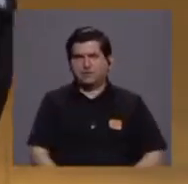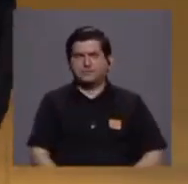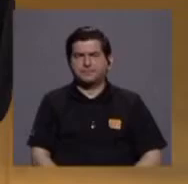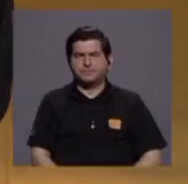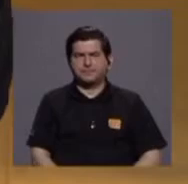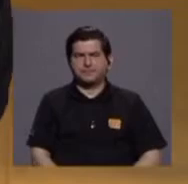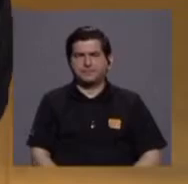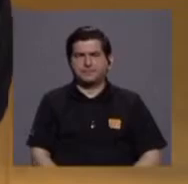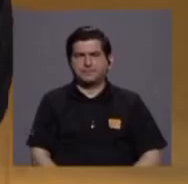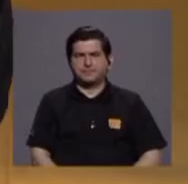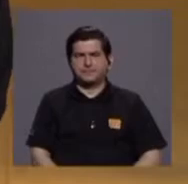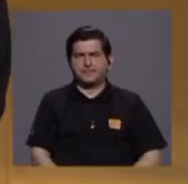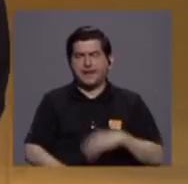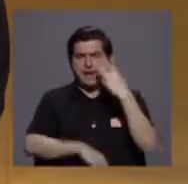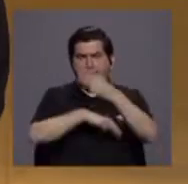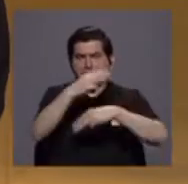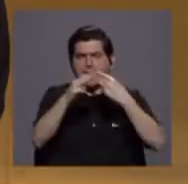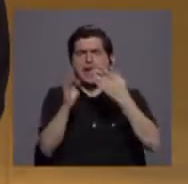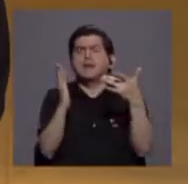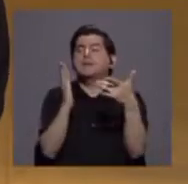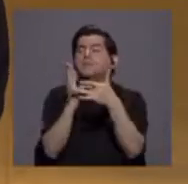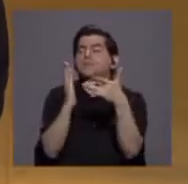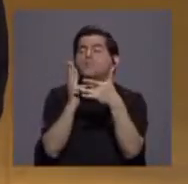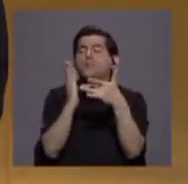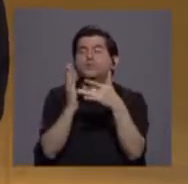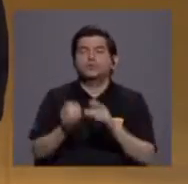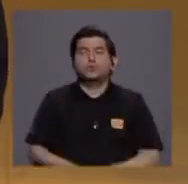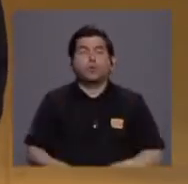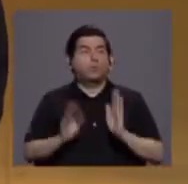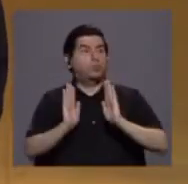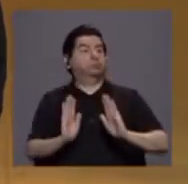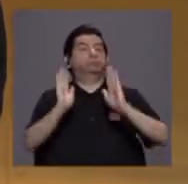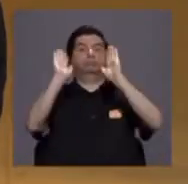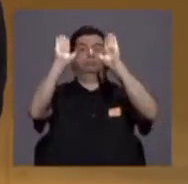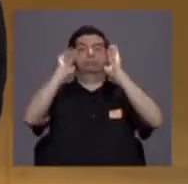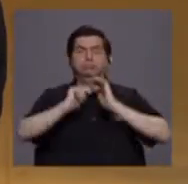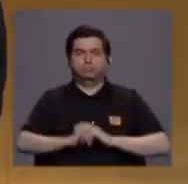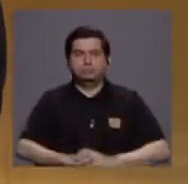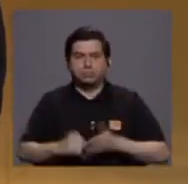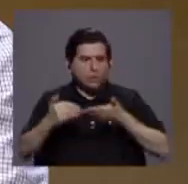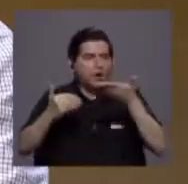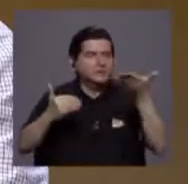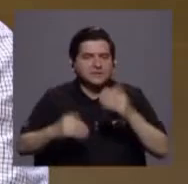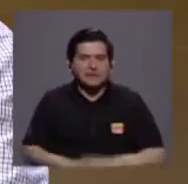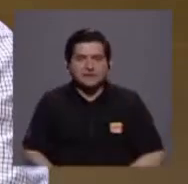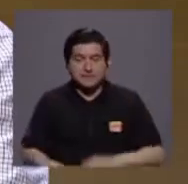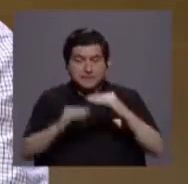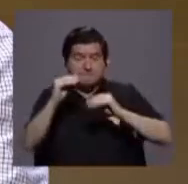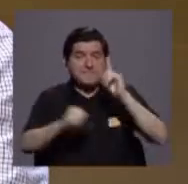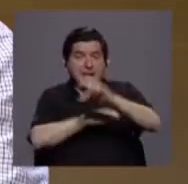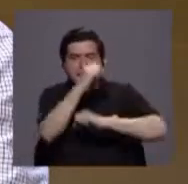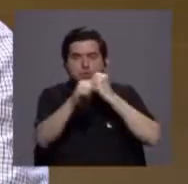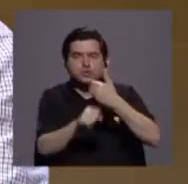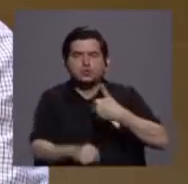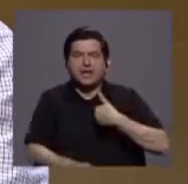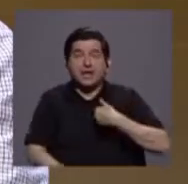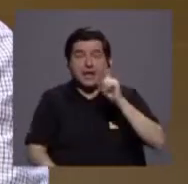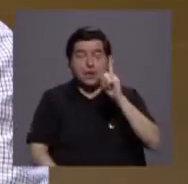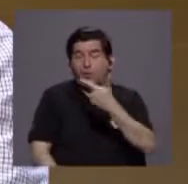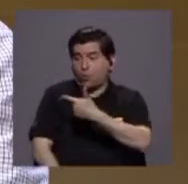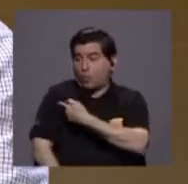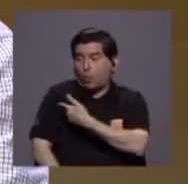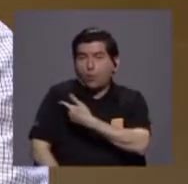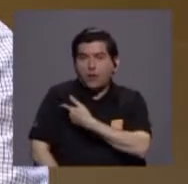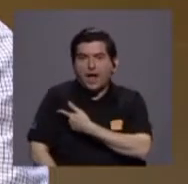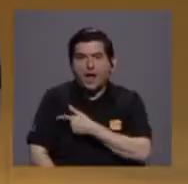cómo el mundo de la tecnología está haciendo maravillas y entonces en menos de un año tenemos no solo una vacuna,